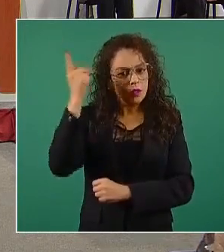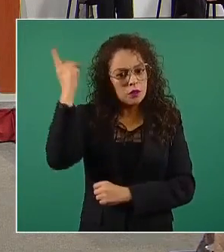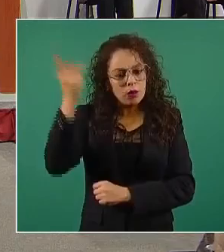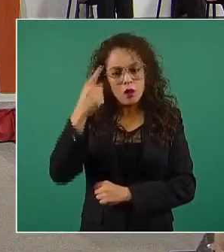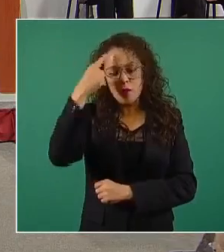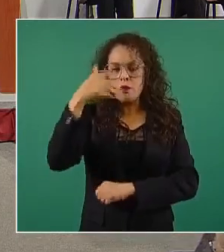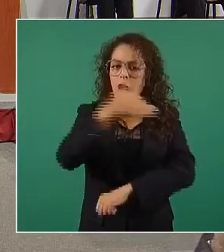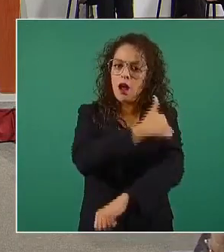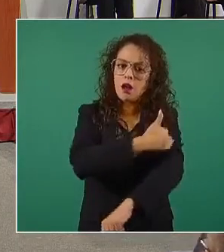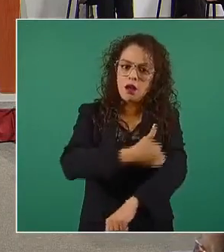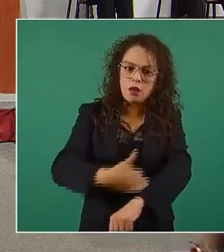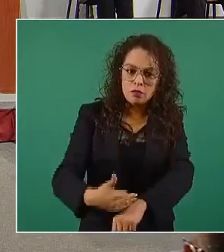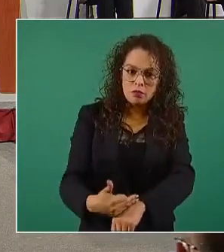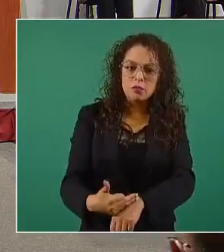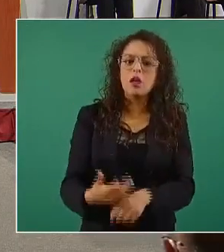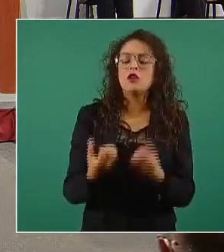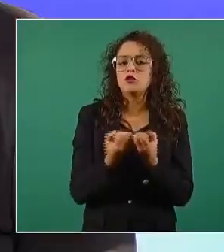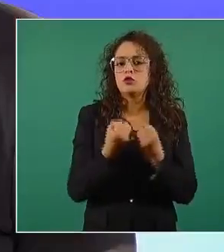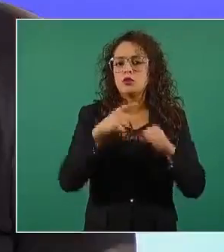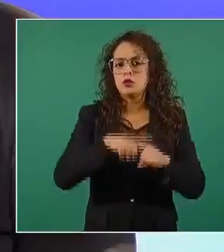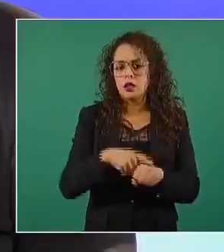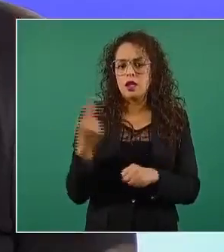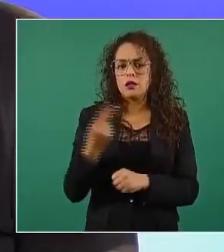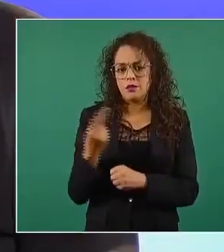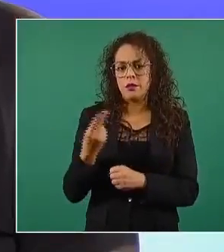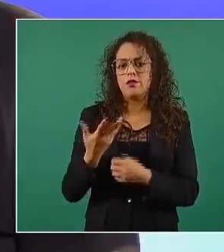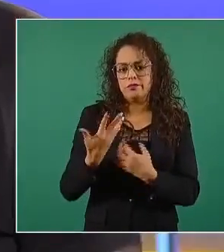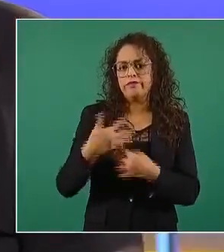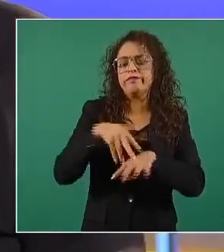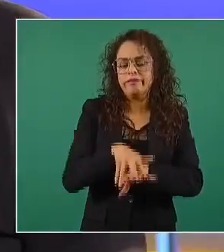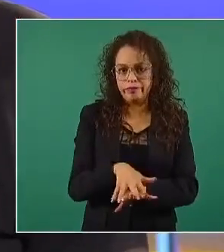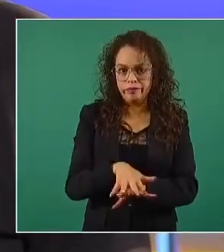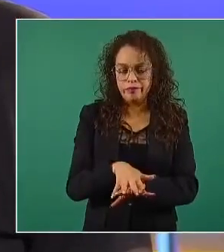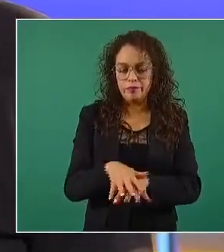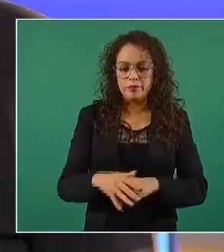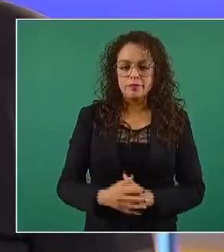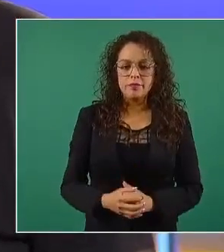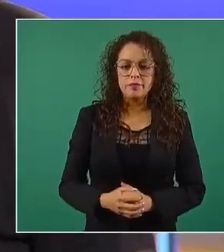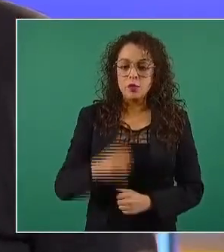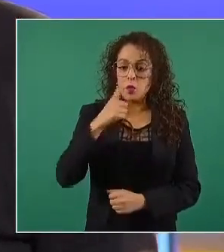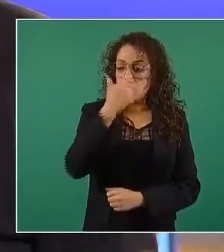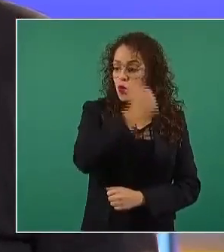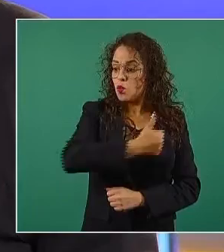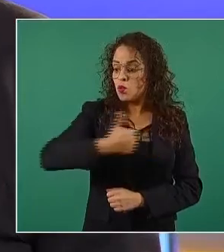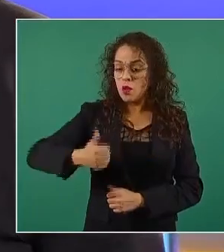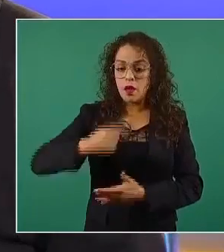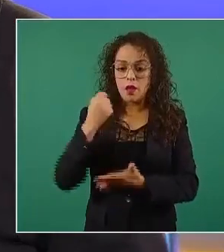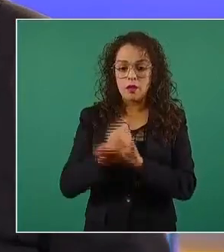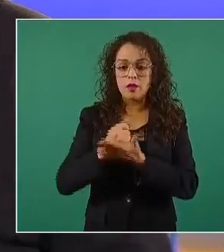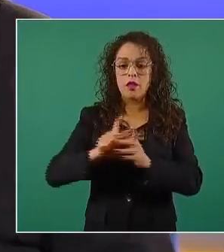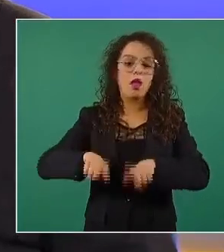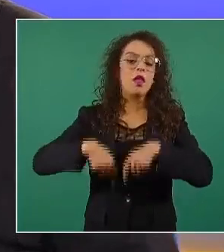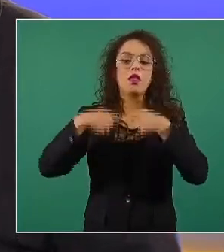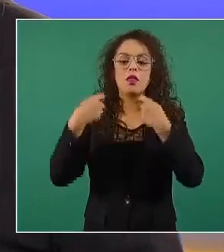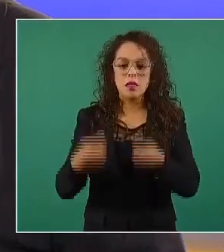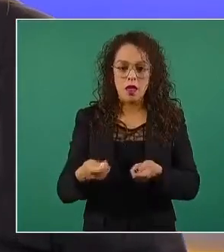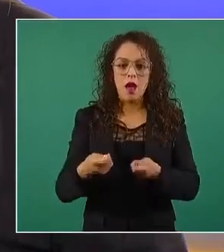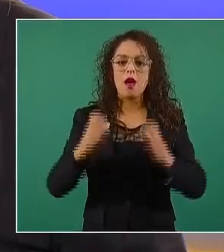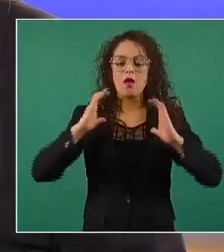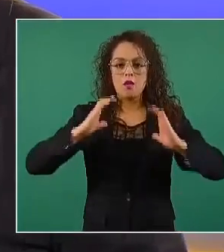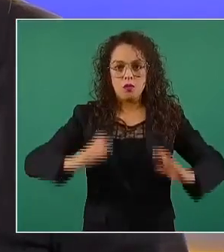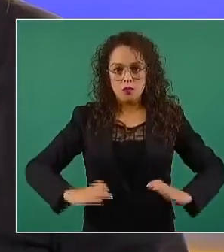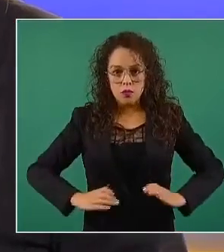familiar, integración social. De cara al tratamiento, brindaremos terapia física, terapia